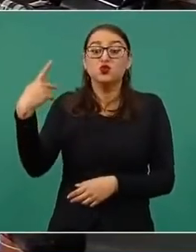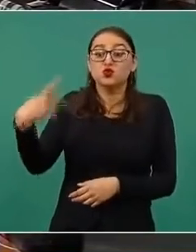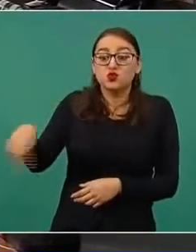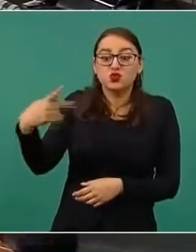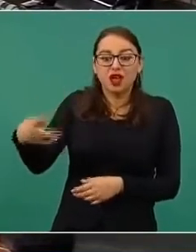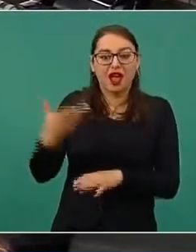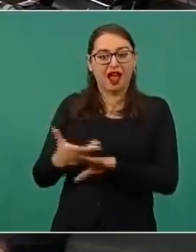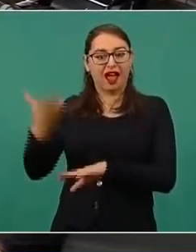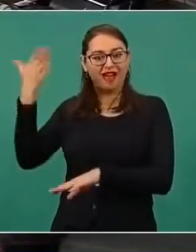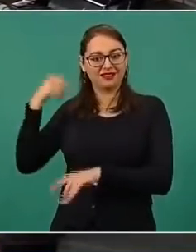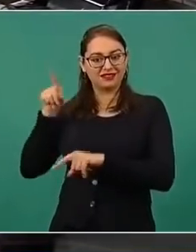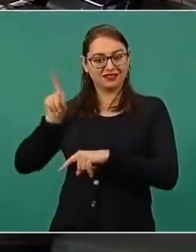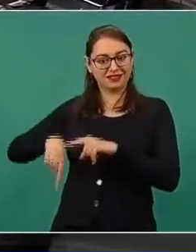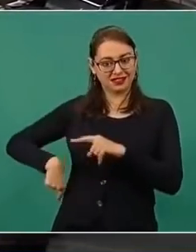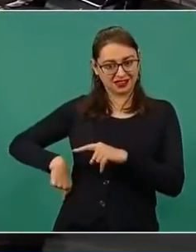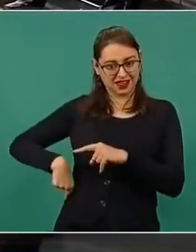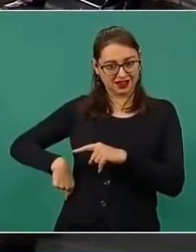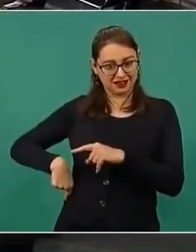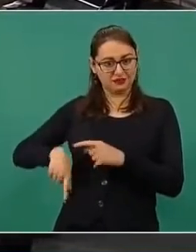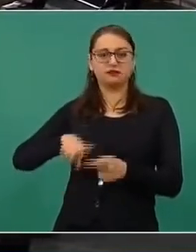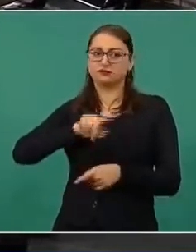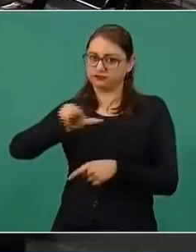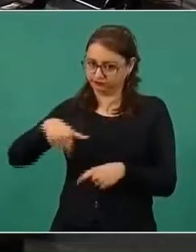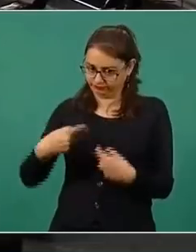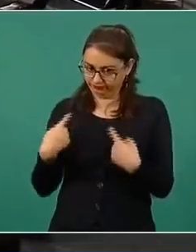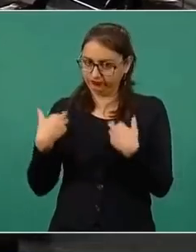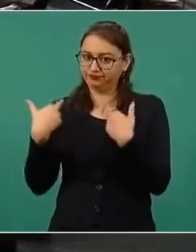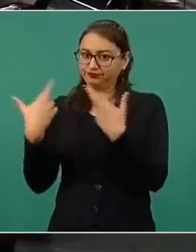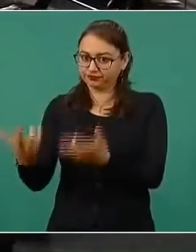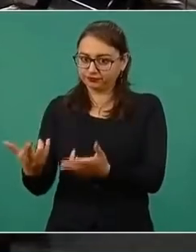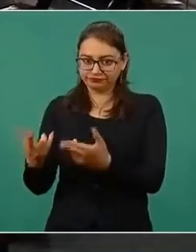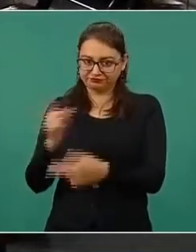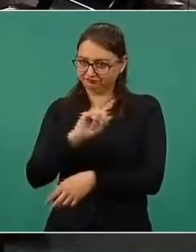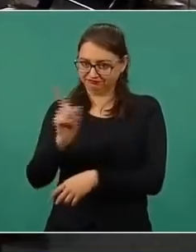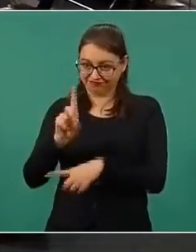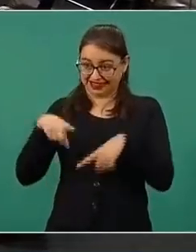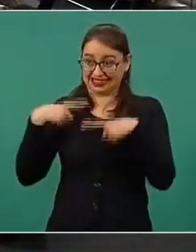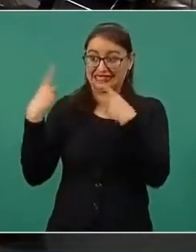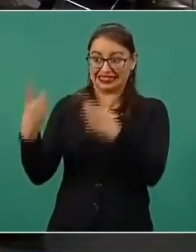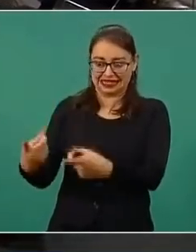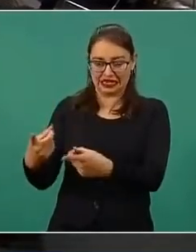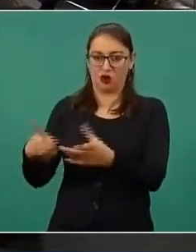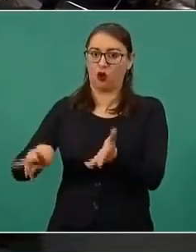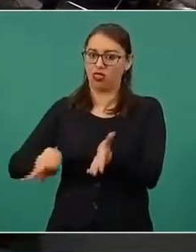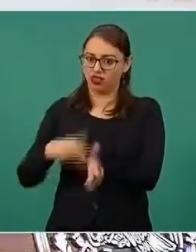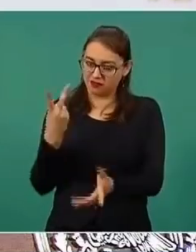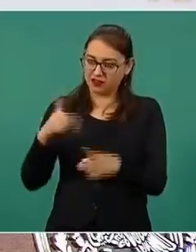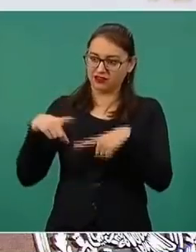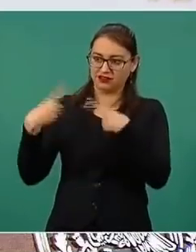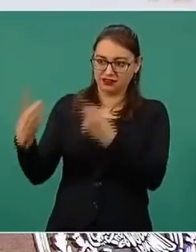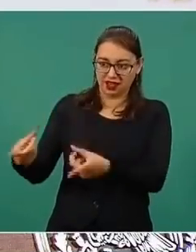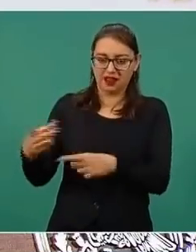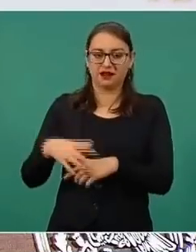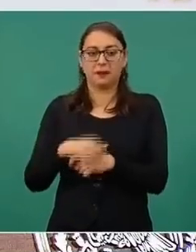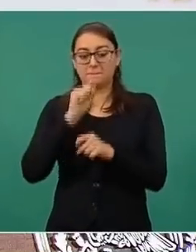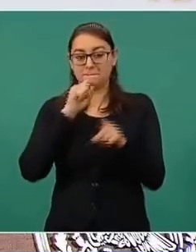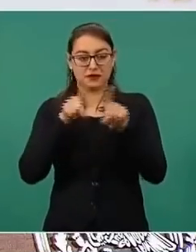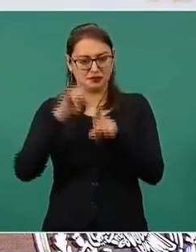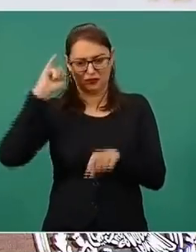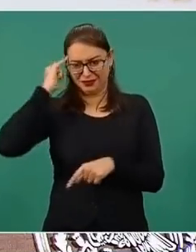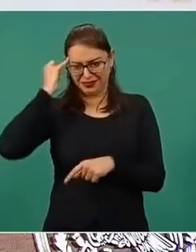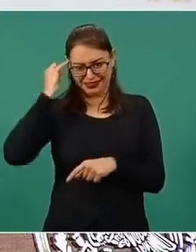Se les quitaron las tierras a los yaquis y el general Cárdenas se las devolvió. Y